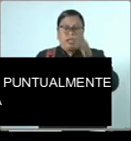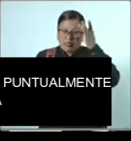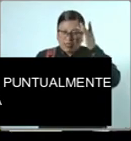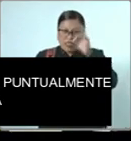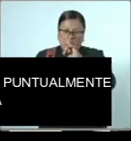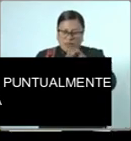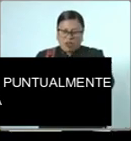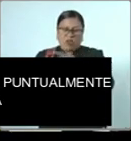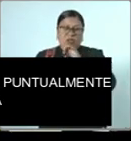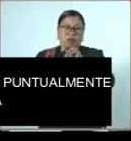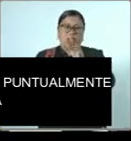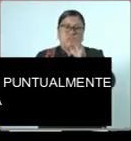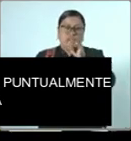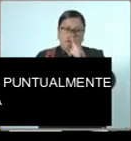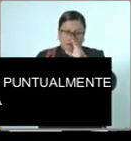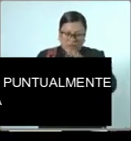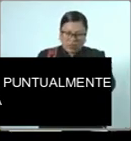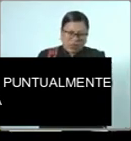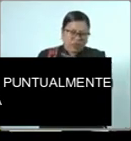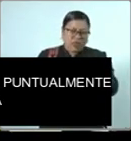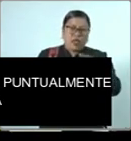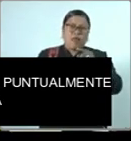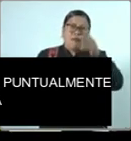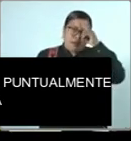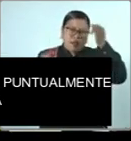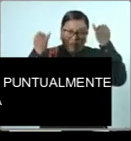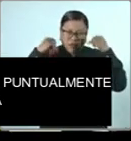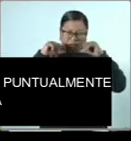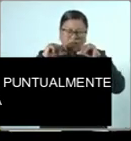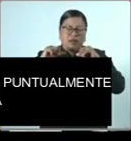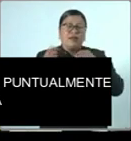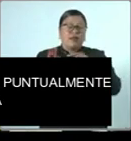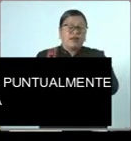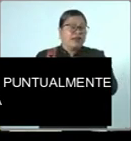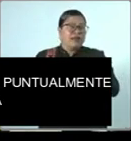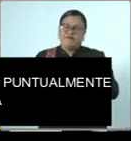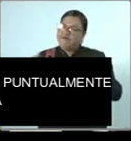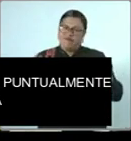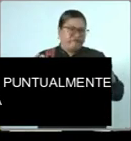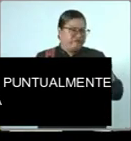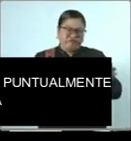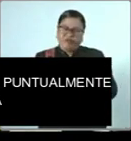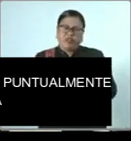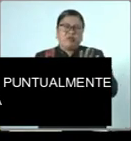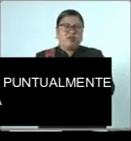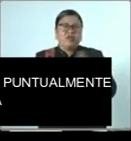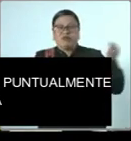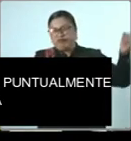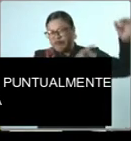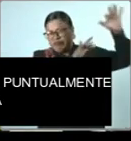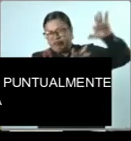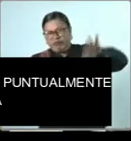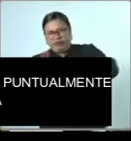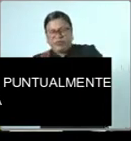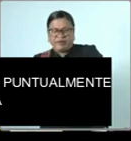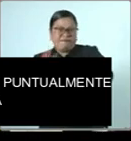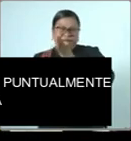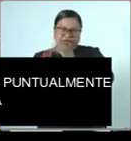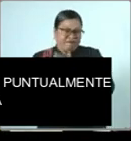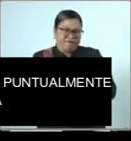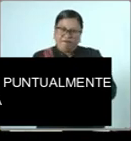Domingo Tepuztepec a San Juan Juquila Mijes, se encuentra obstruida en su totalidad por un derrumbe en este